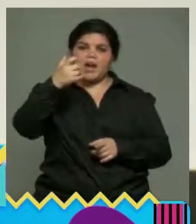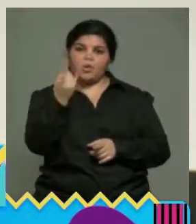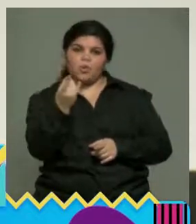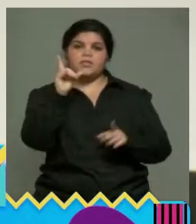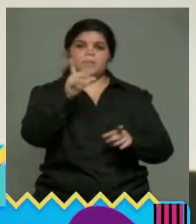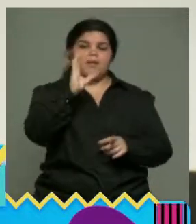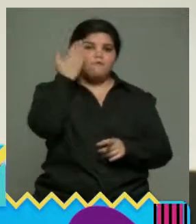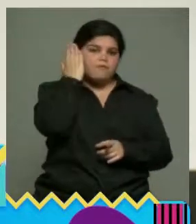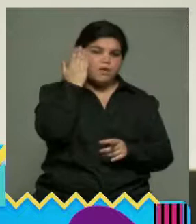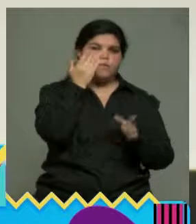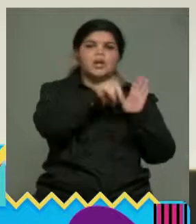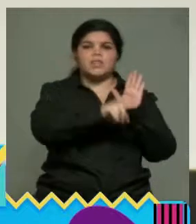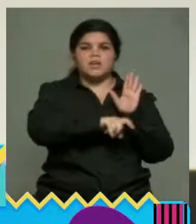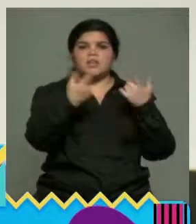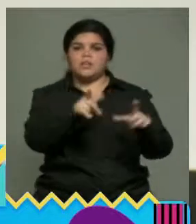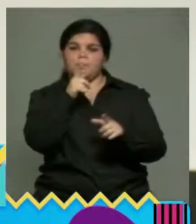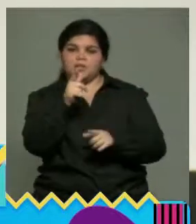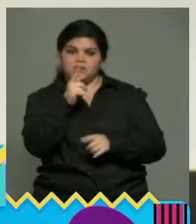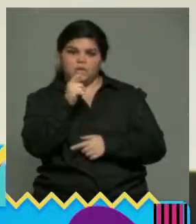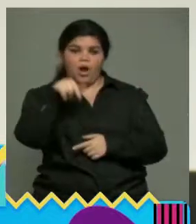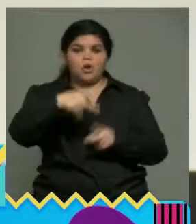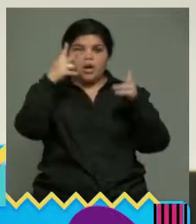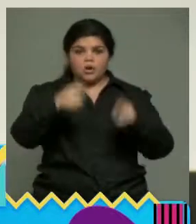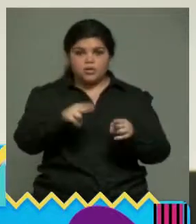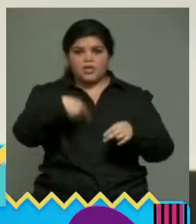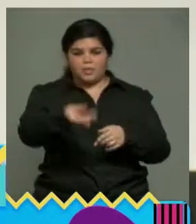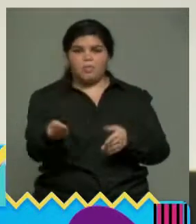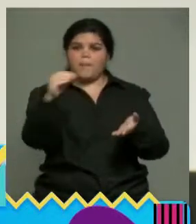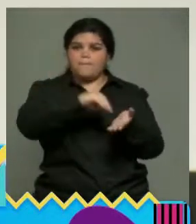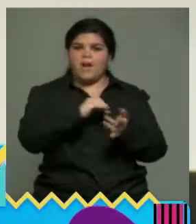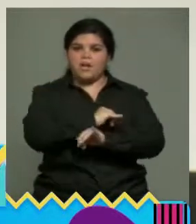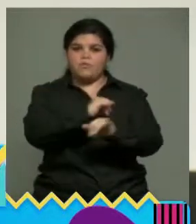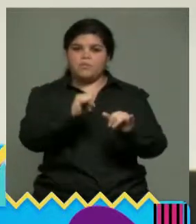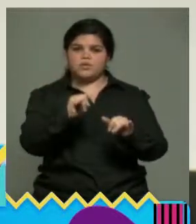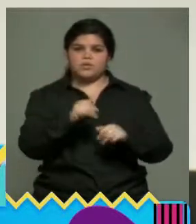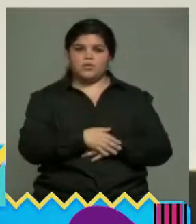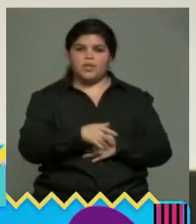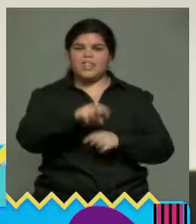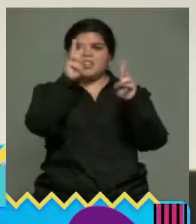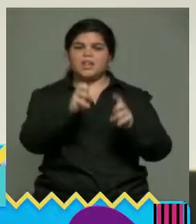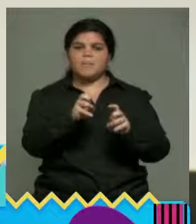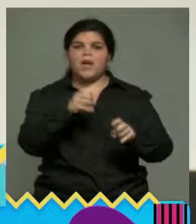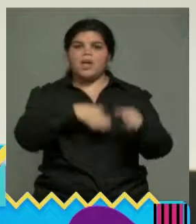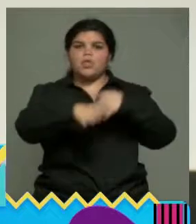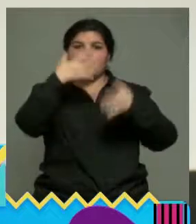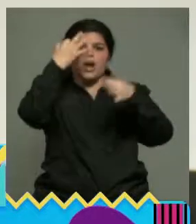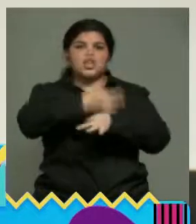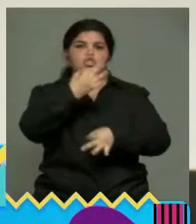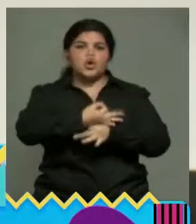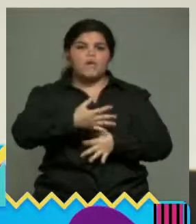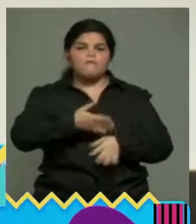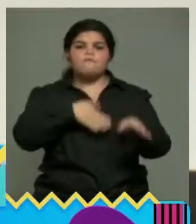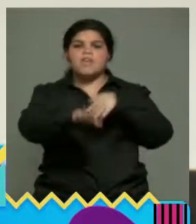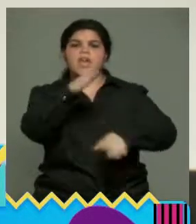en Facebook y en Instagram como Distintos Parecidos. Vamos a un corte y enseguida seguimos vamos a estar tratando lo que es educación vial, ya en la segunda